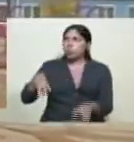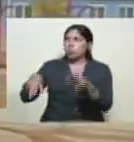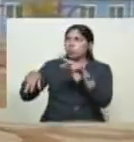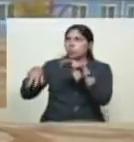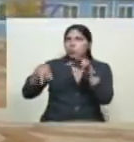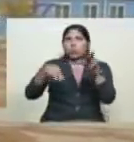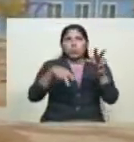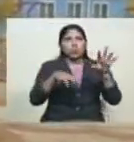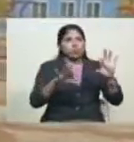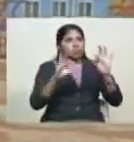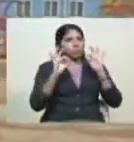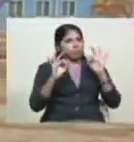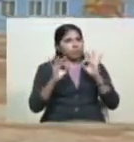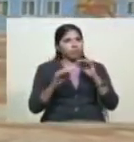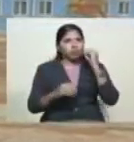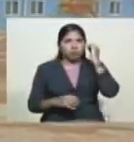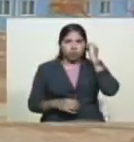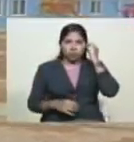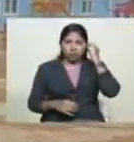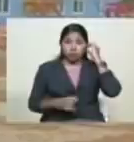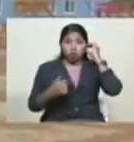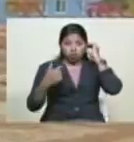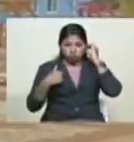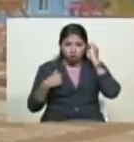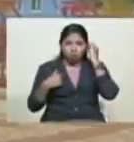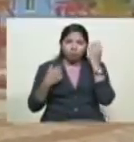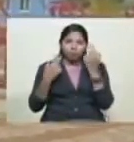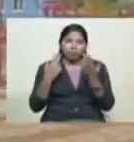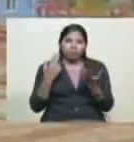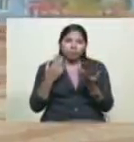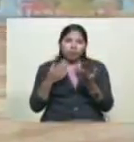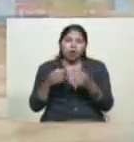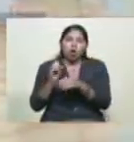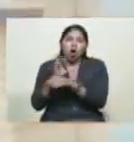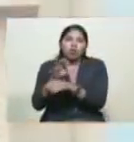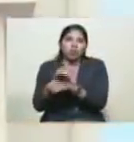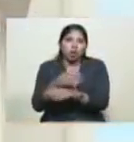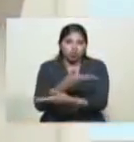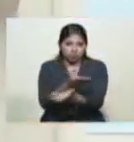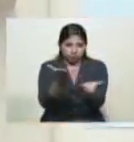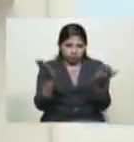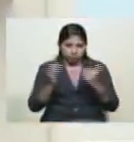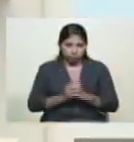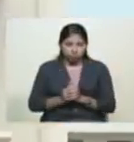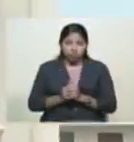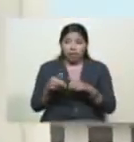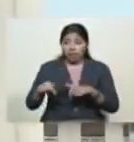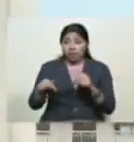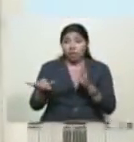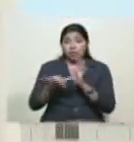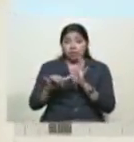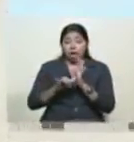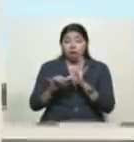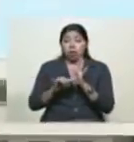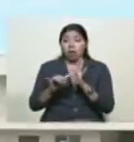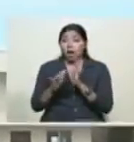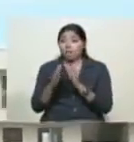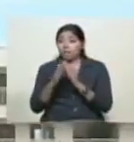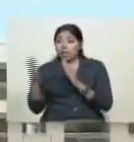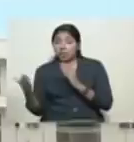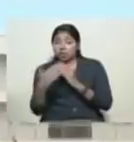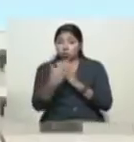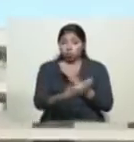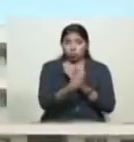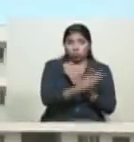traigo un conjunto de reflexiones a los vecinos, a las vecinas de este urbanismo Luisa Cáceres